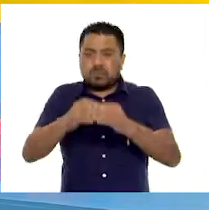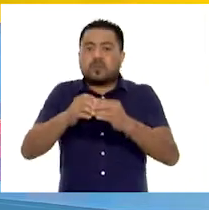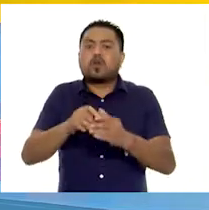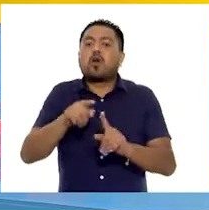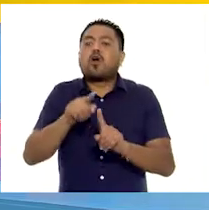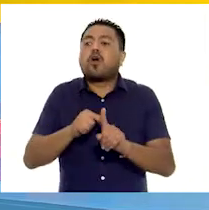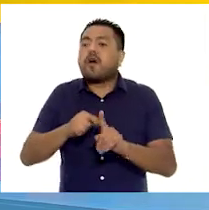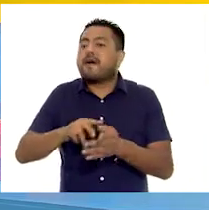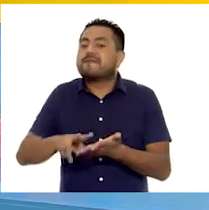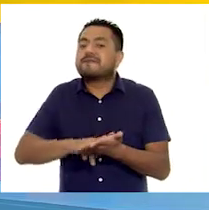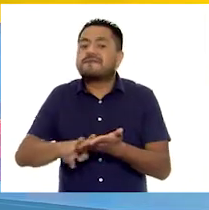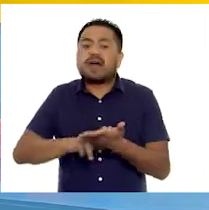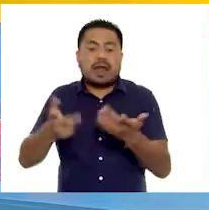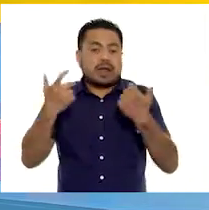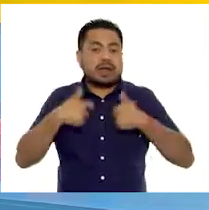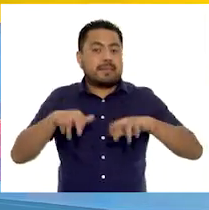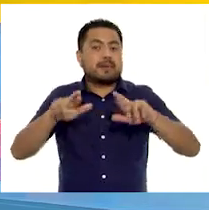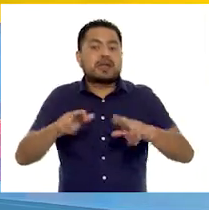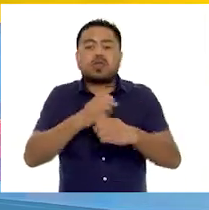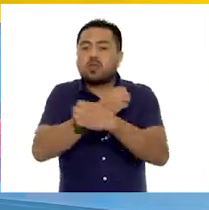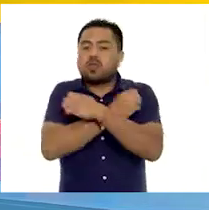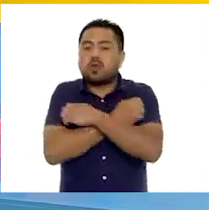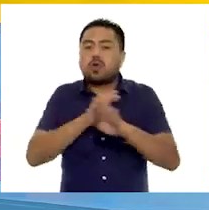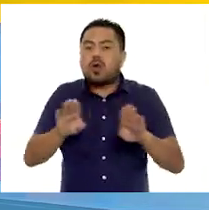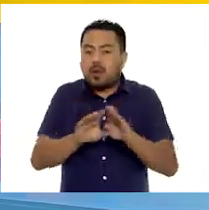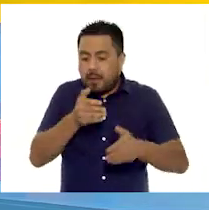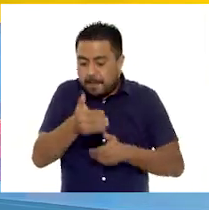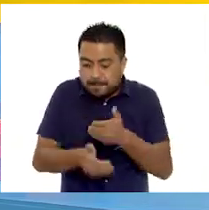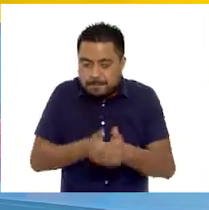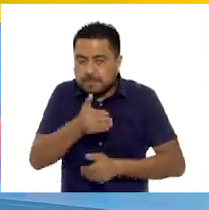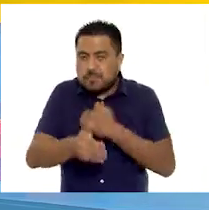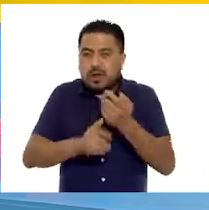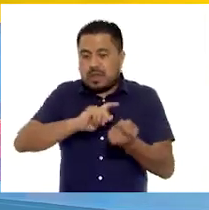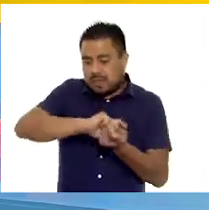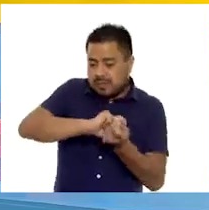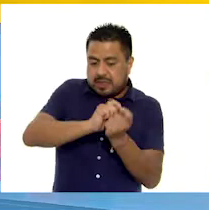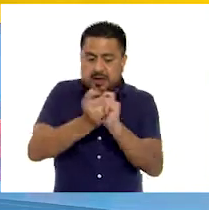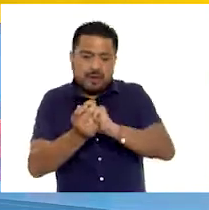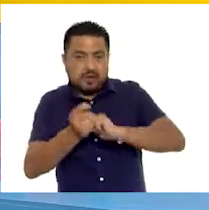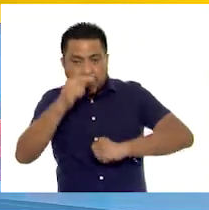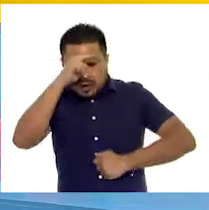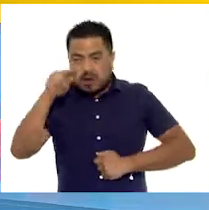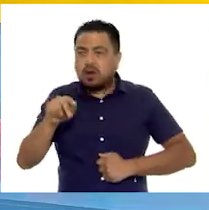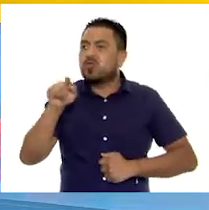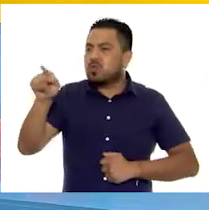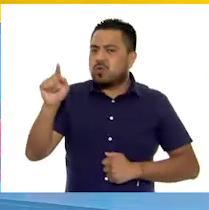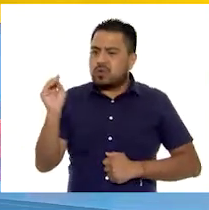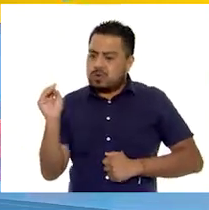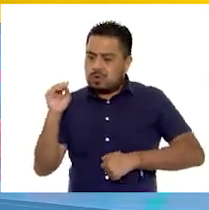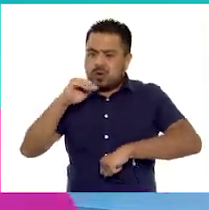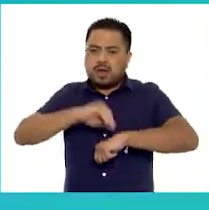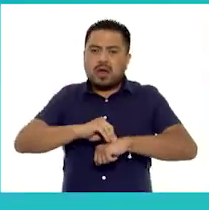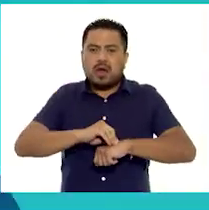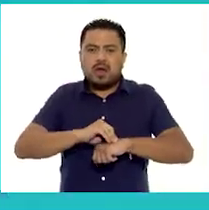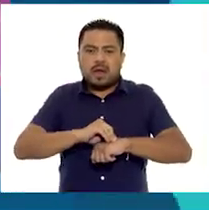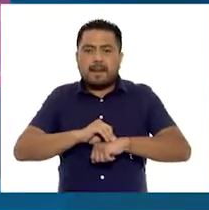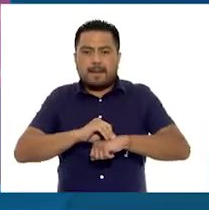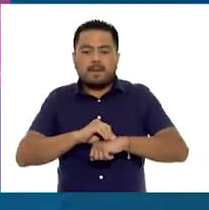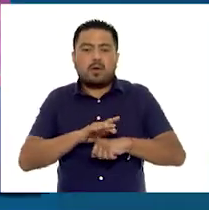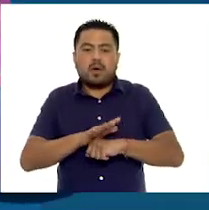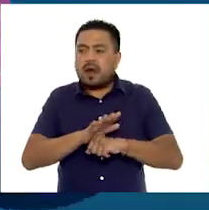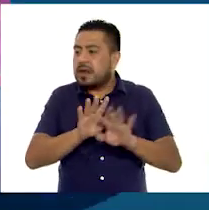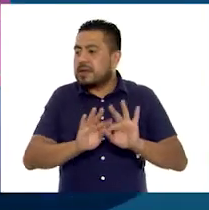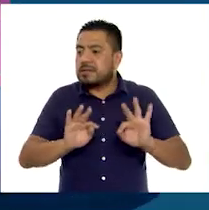verde que representan a la educación como un proceso de transformación de méxico tú colócalas una pieza que simboliza la importancia de la